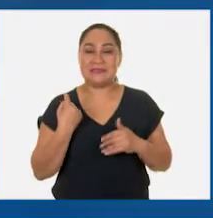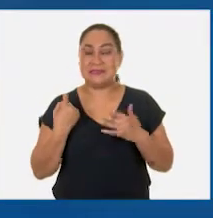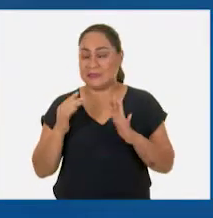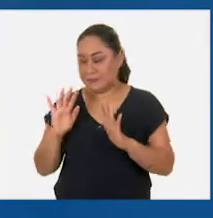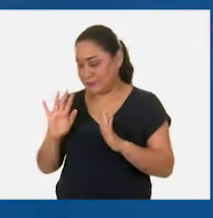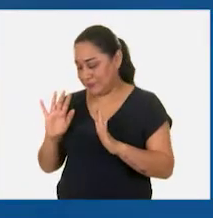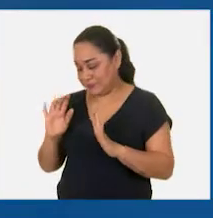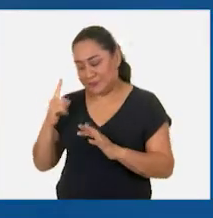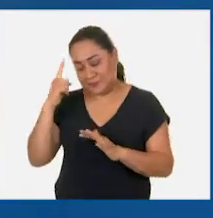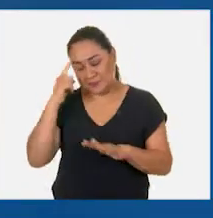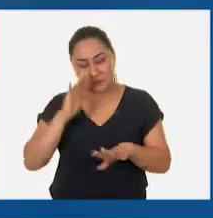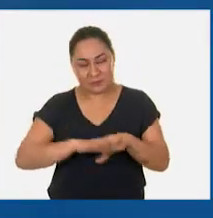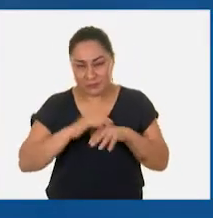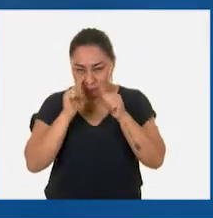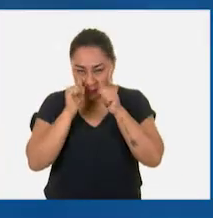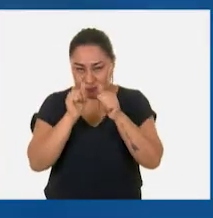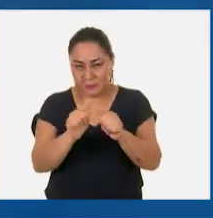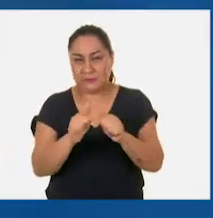vamos a concentrarnos.